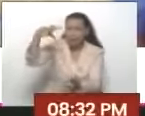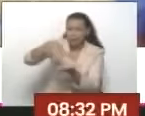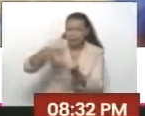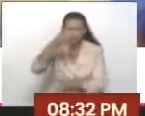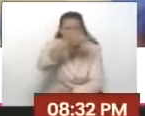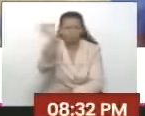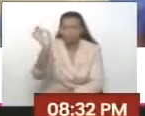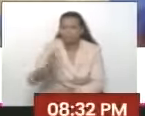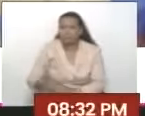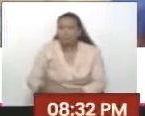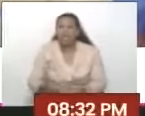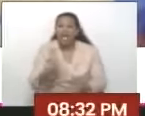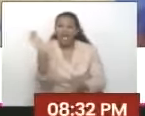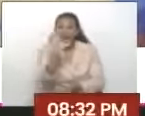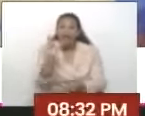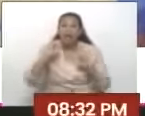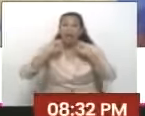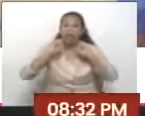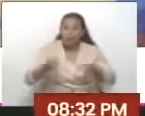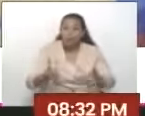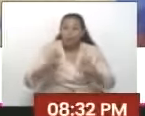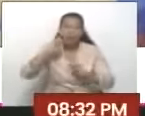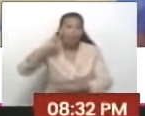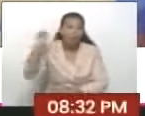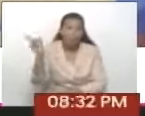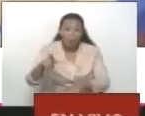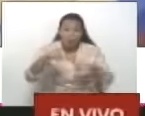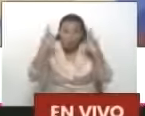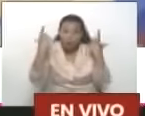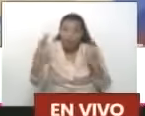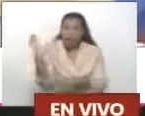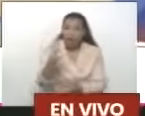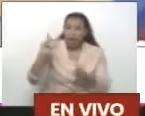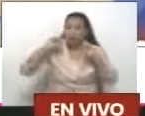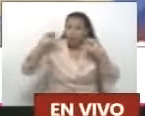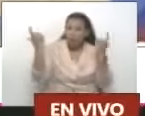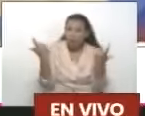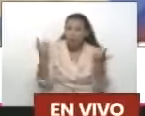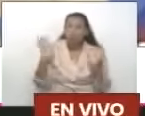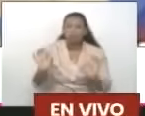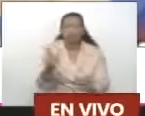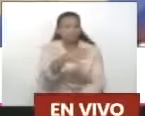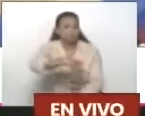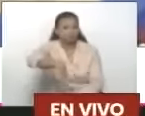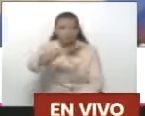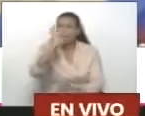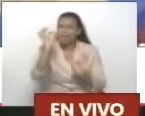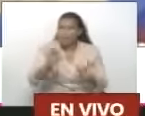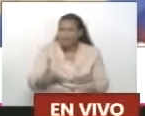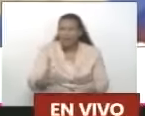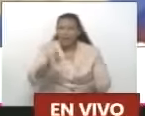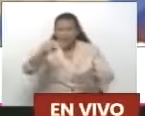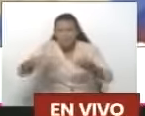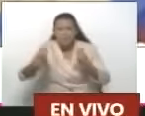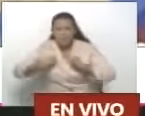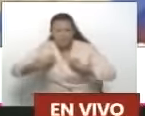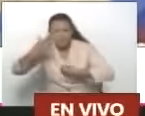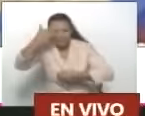lo hizo esos trabajadores y tienen ya parte de la infraestructura. Yo estoy seguro